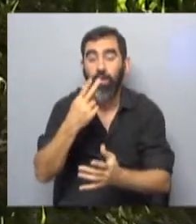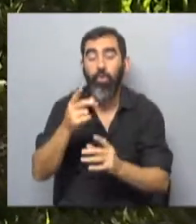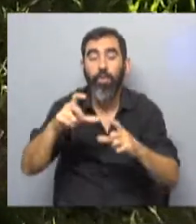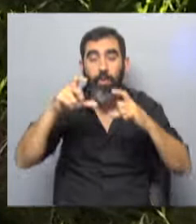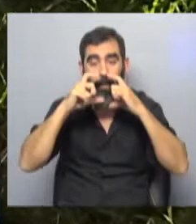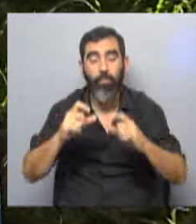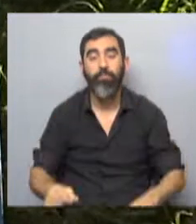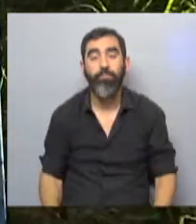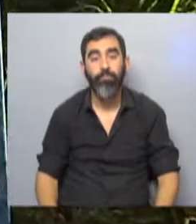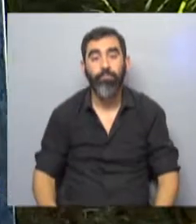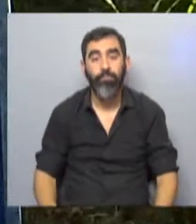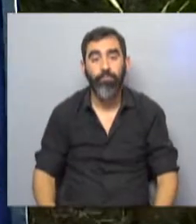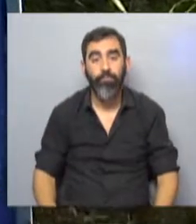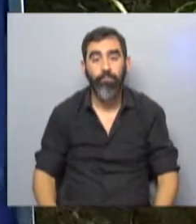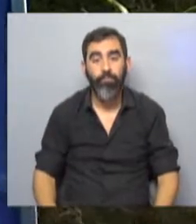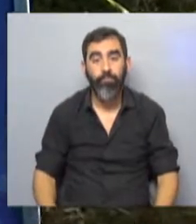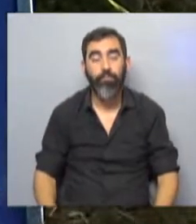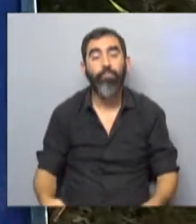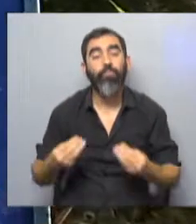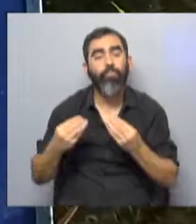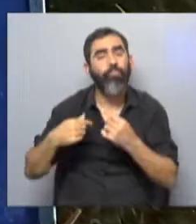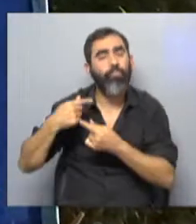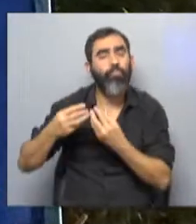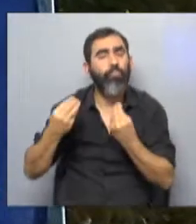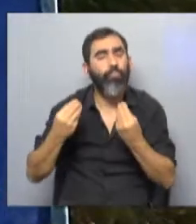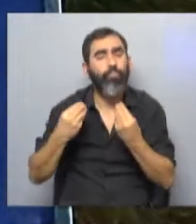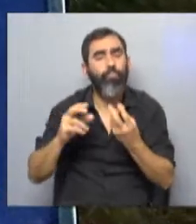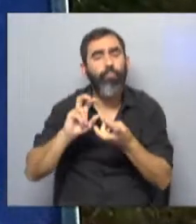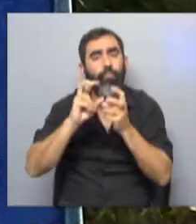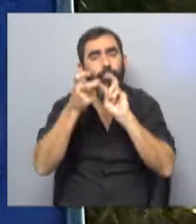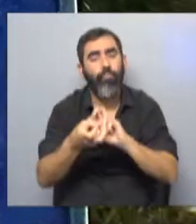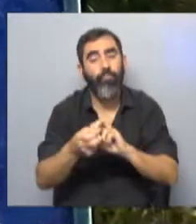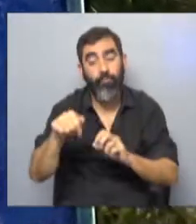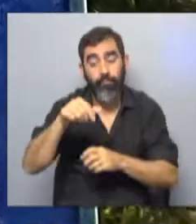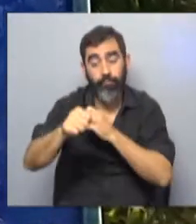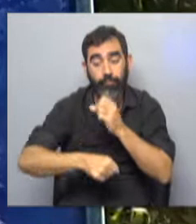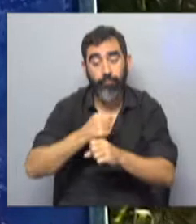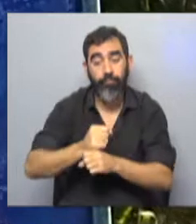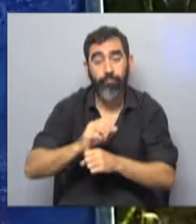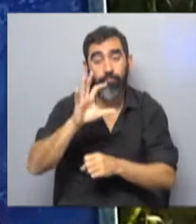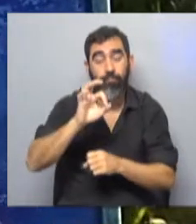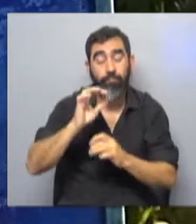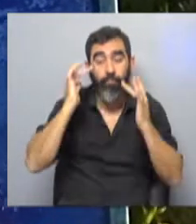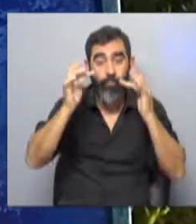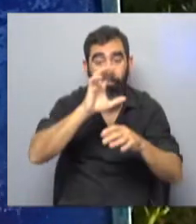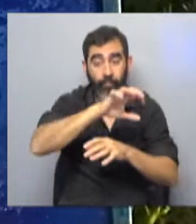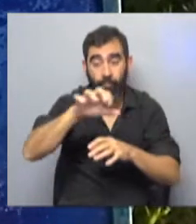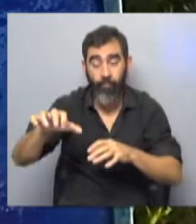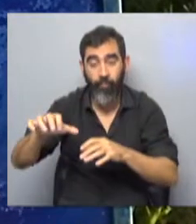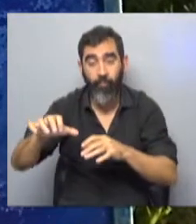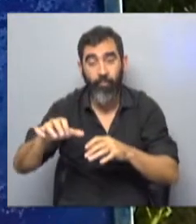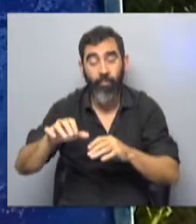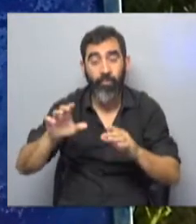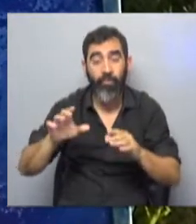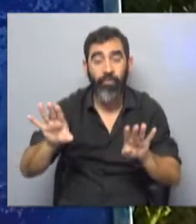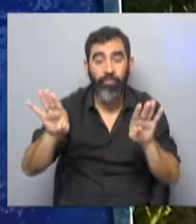tapabocas descartables y como pienso en seguir en esa línea justamente el reciclado bueno este año con los 50 centros educativos que estamos trabajando el